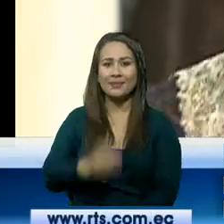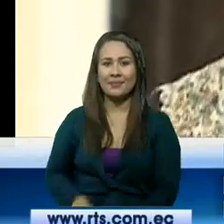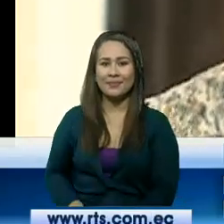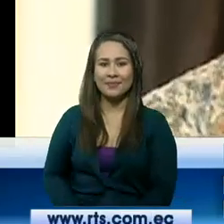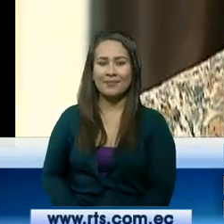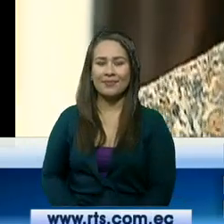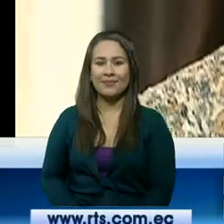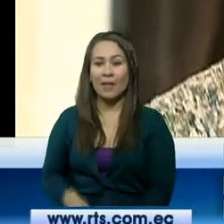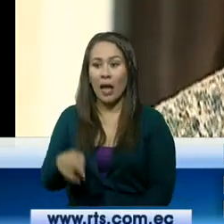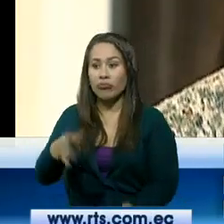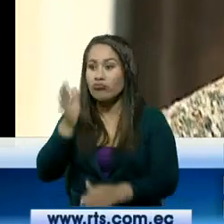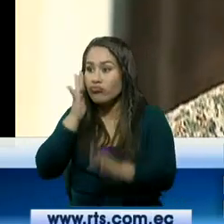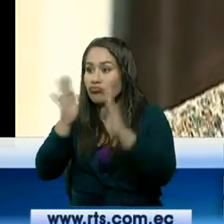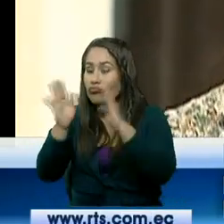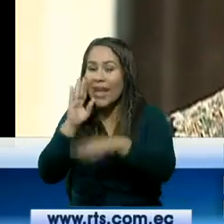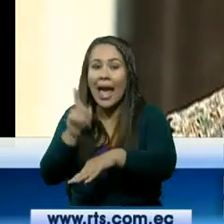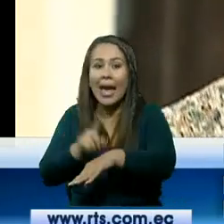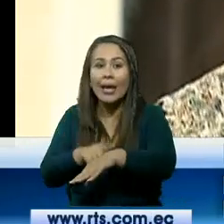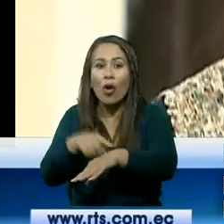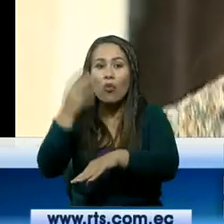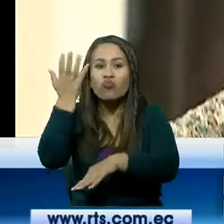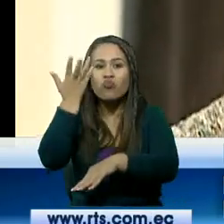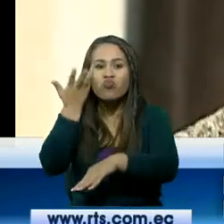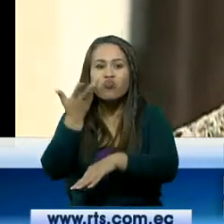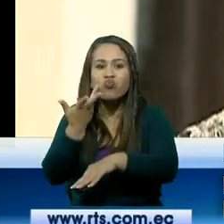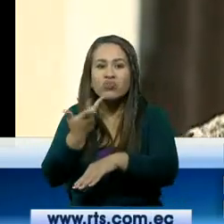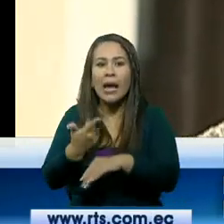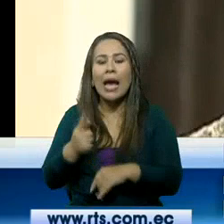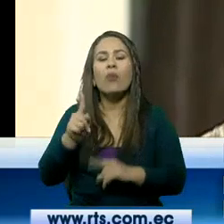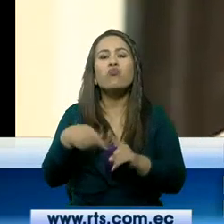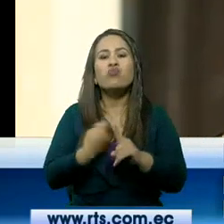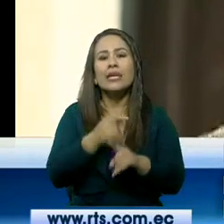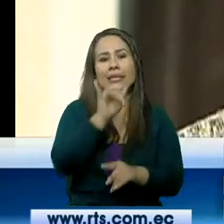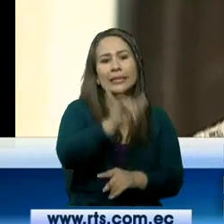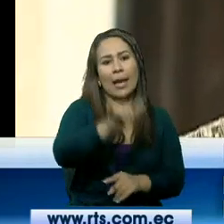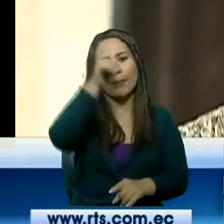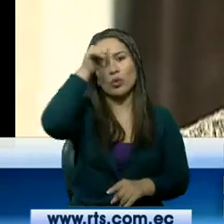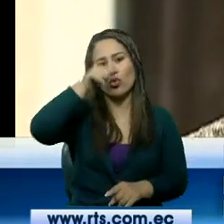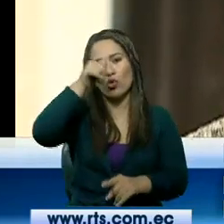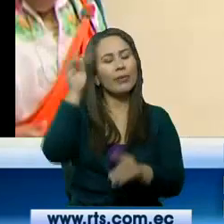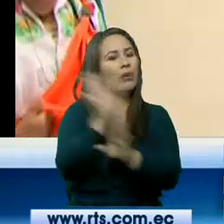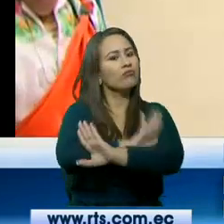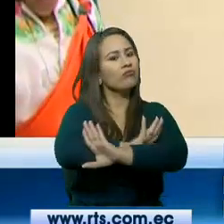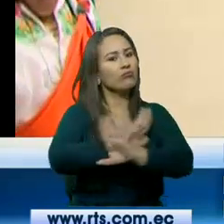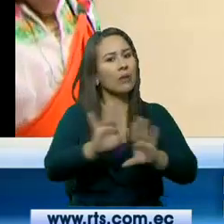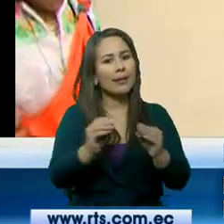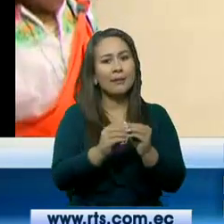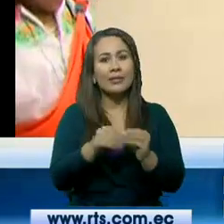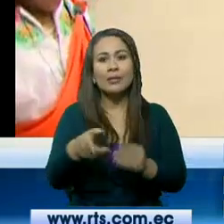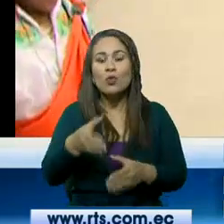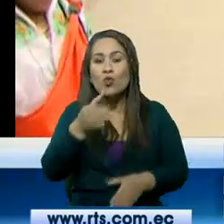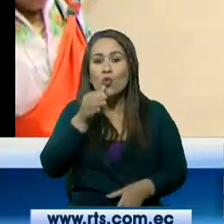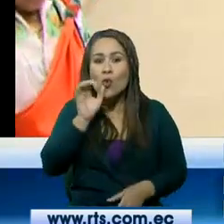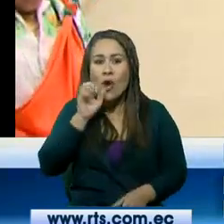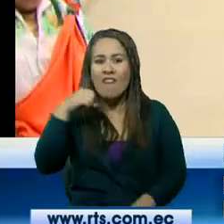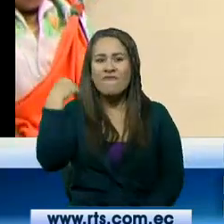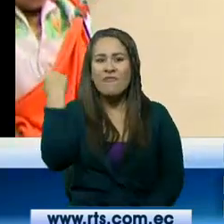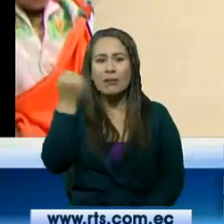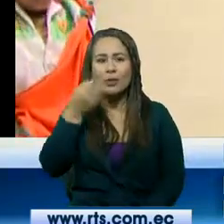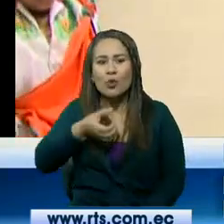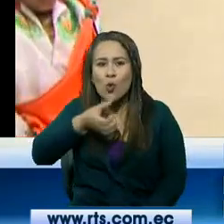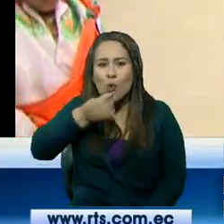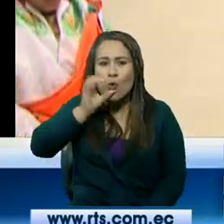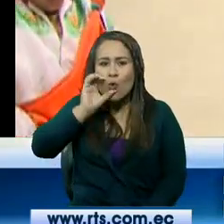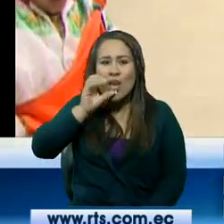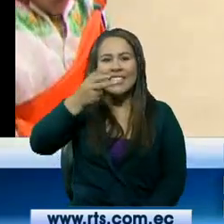¿La atención en el centro respecto a gastronomía solo son los fines de semana? Solo fin de semana. Y para tomar, tenemos la famosa